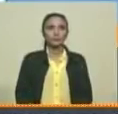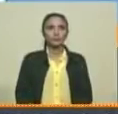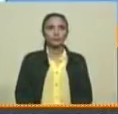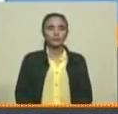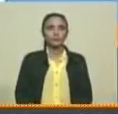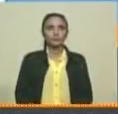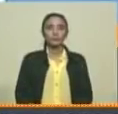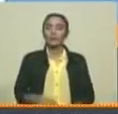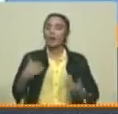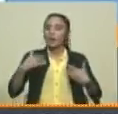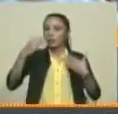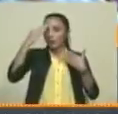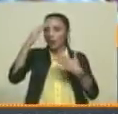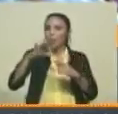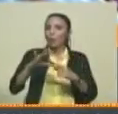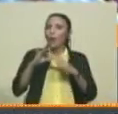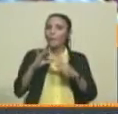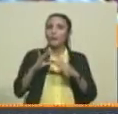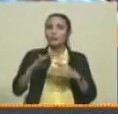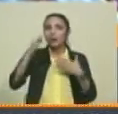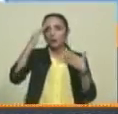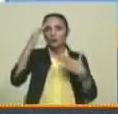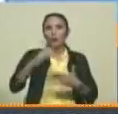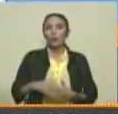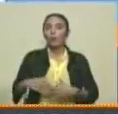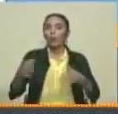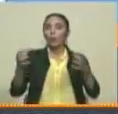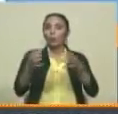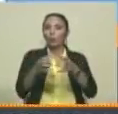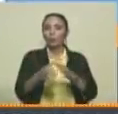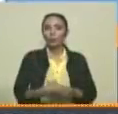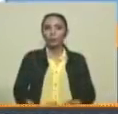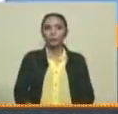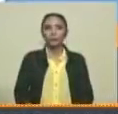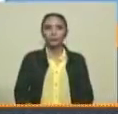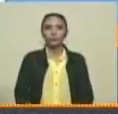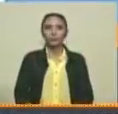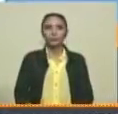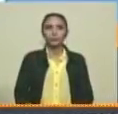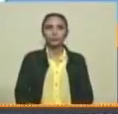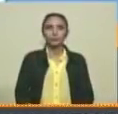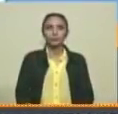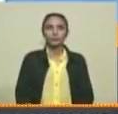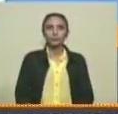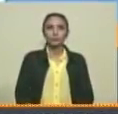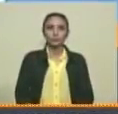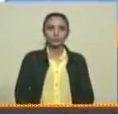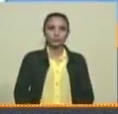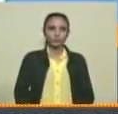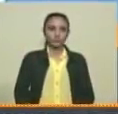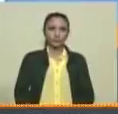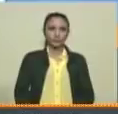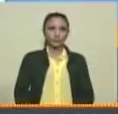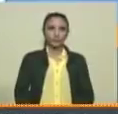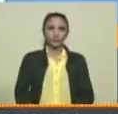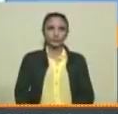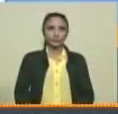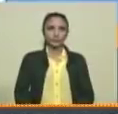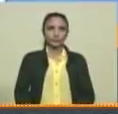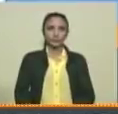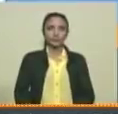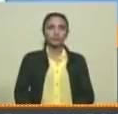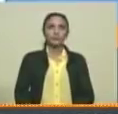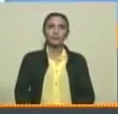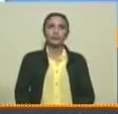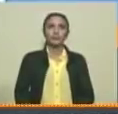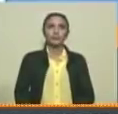saludar de manera muy especial al equipo que viene victorioso. Bueno, si estábamos